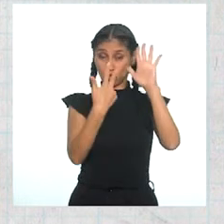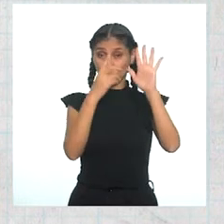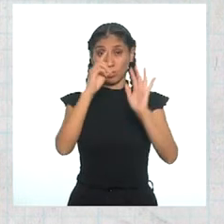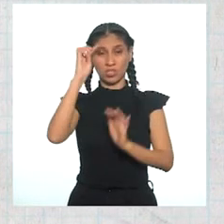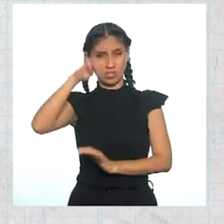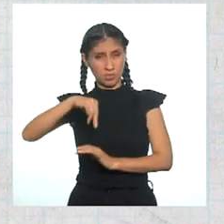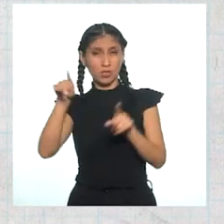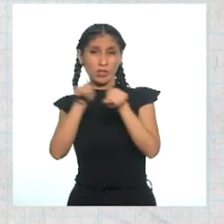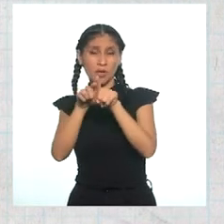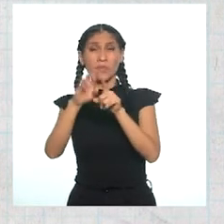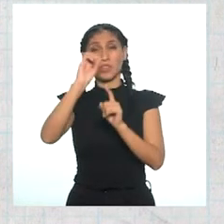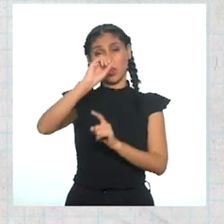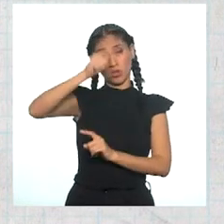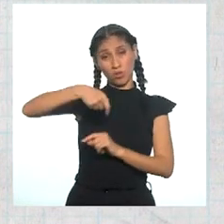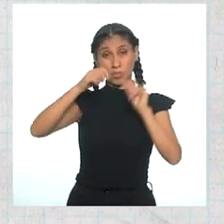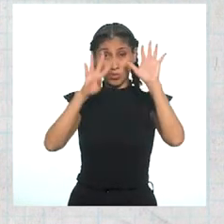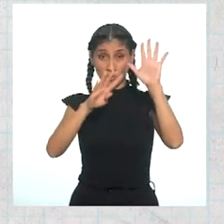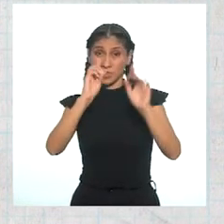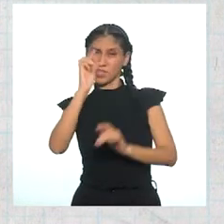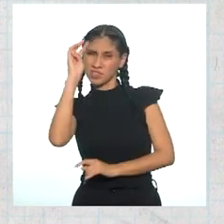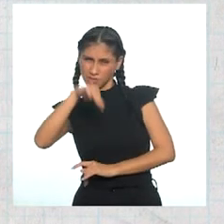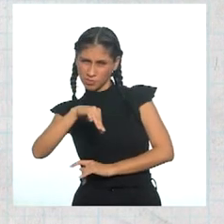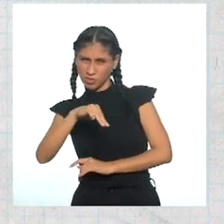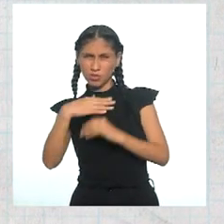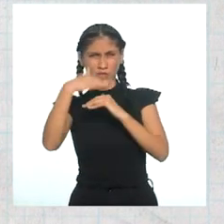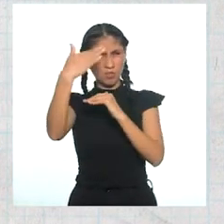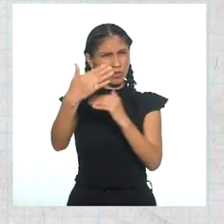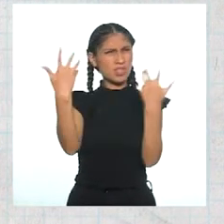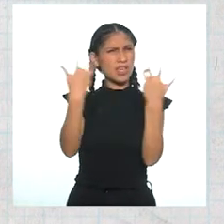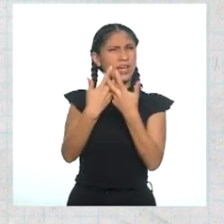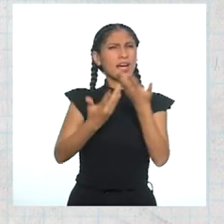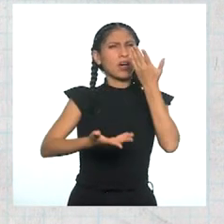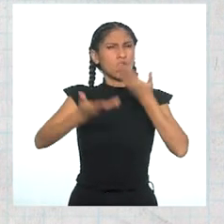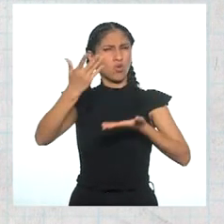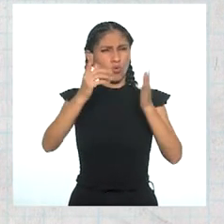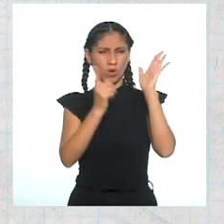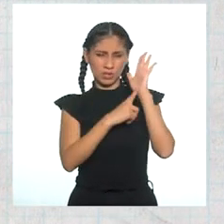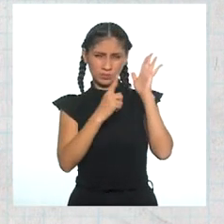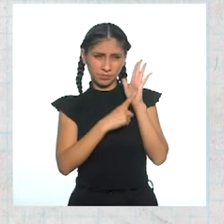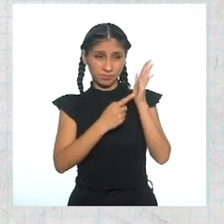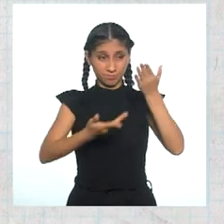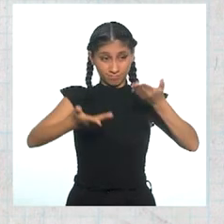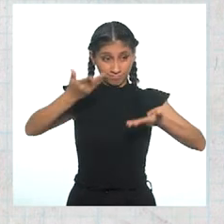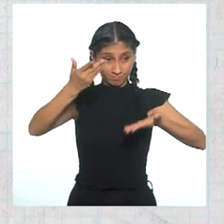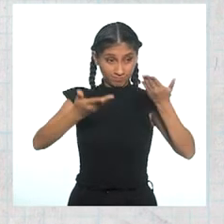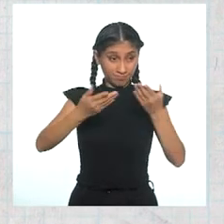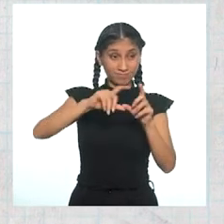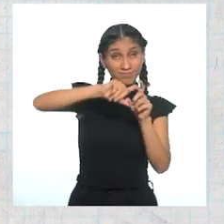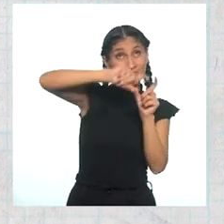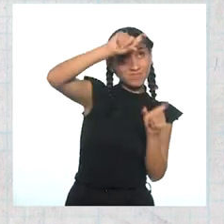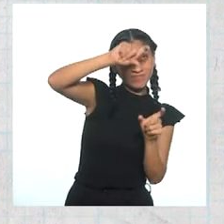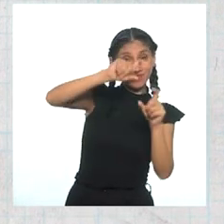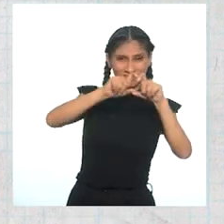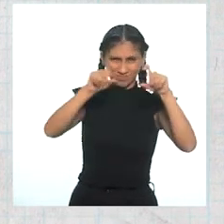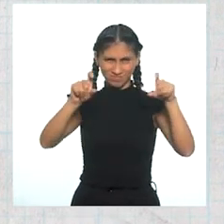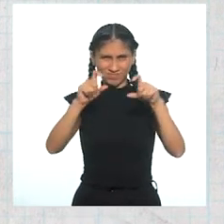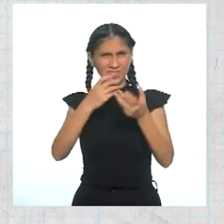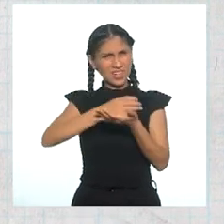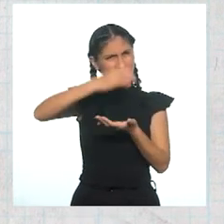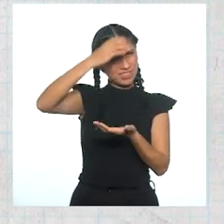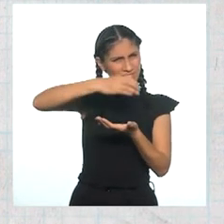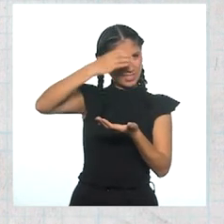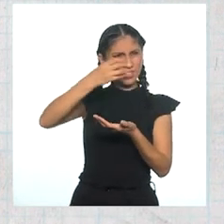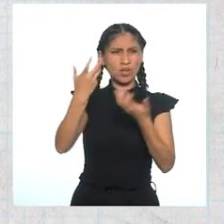0,9 decímetro respectivamente. Aplicamos la relación para calcular el volumen. Y la taza tiene un volumen